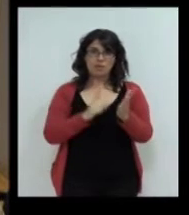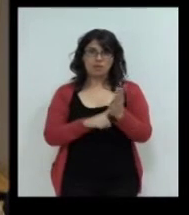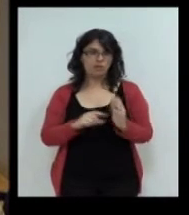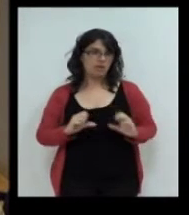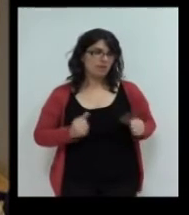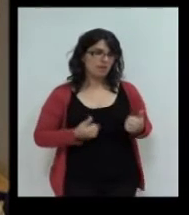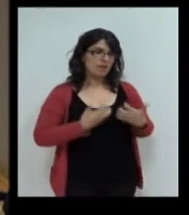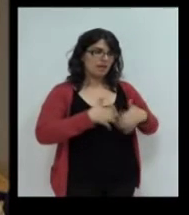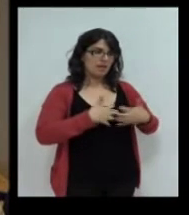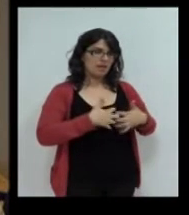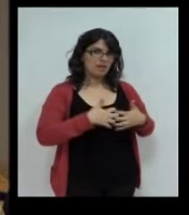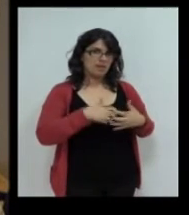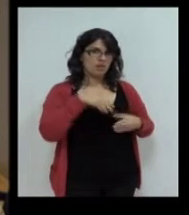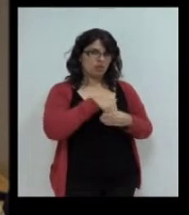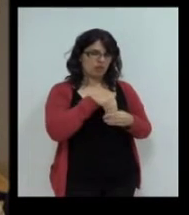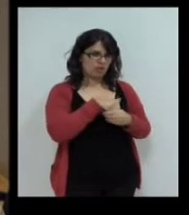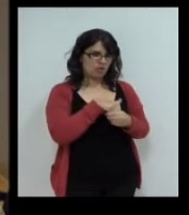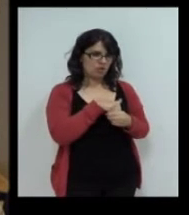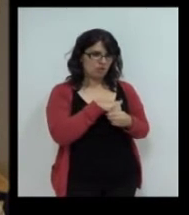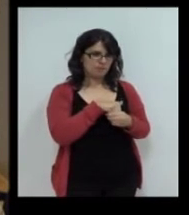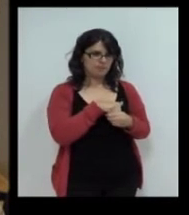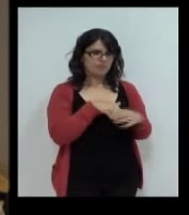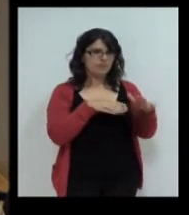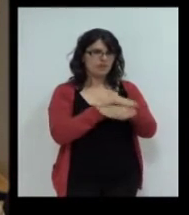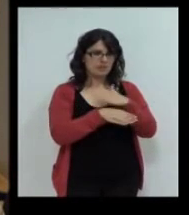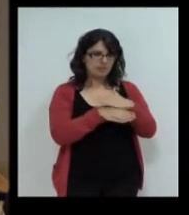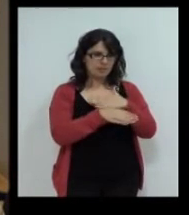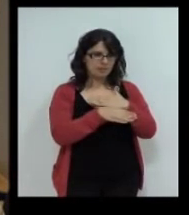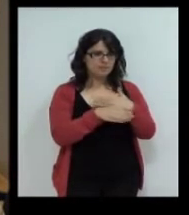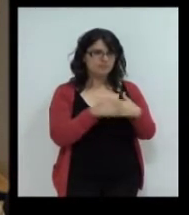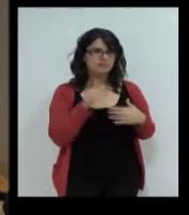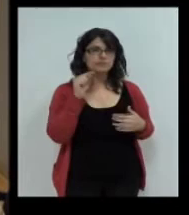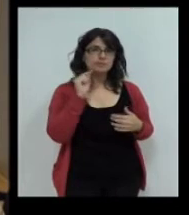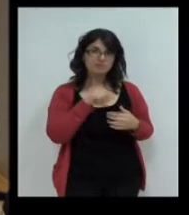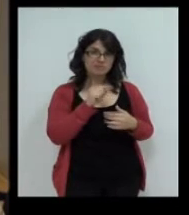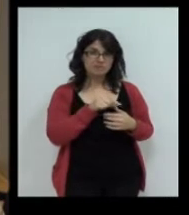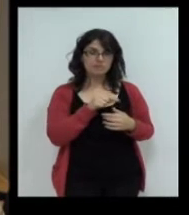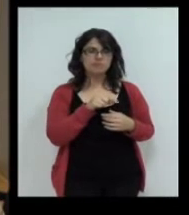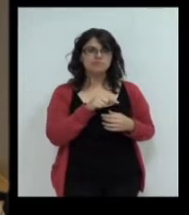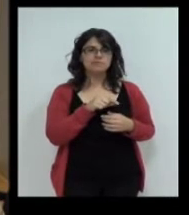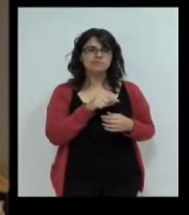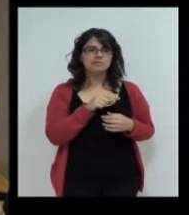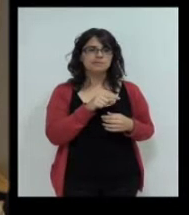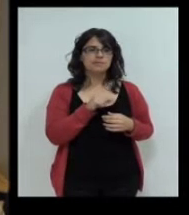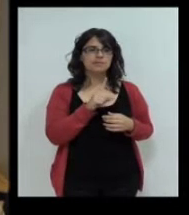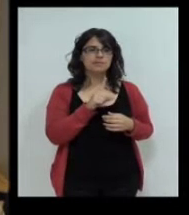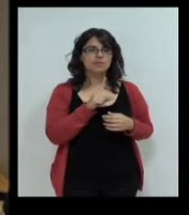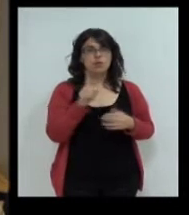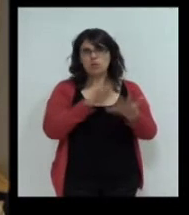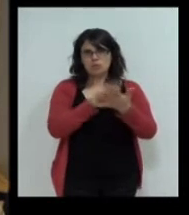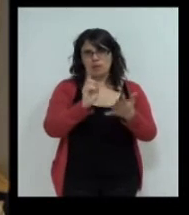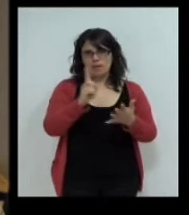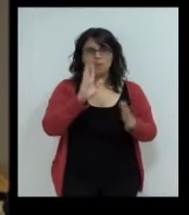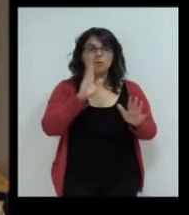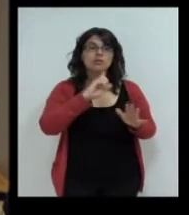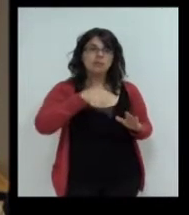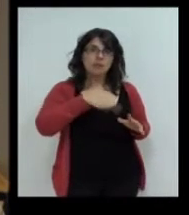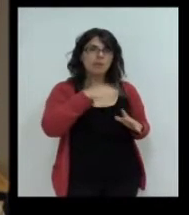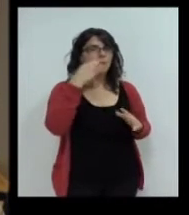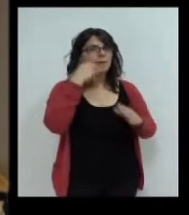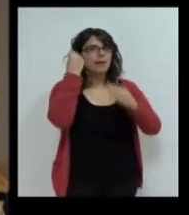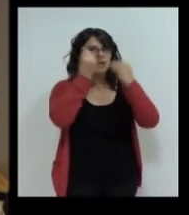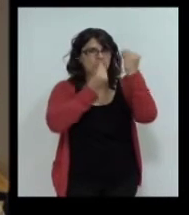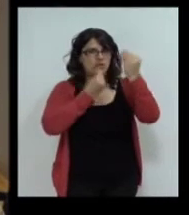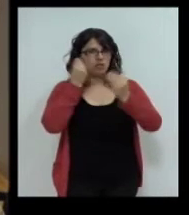la producción de contenido accesible, donde realmente ahí también, no hemos hablado de ello, pero también deberíamos hacer una